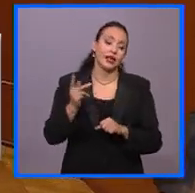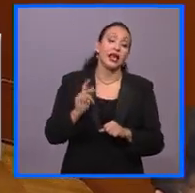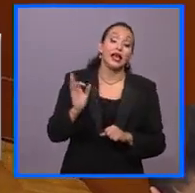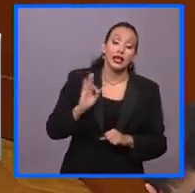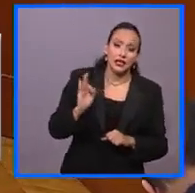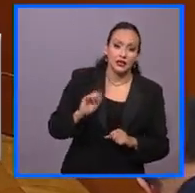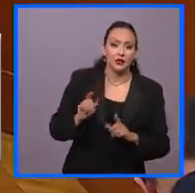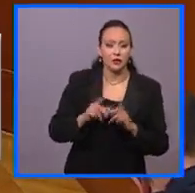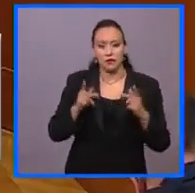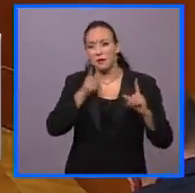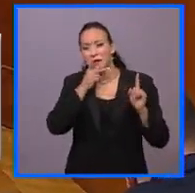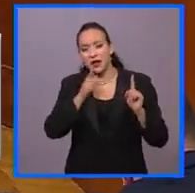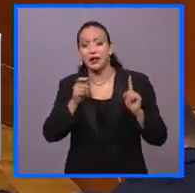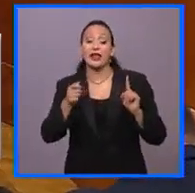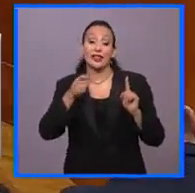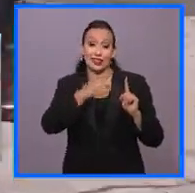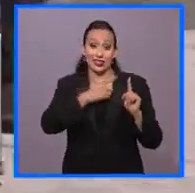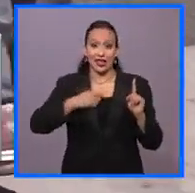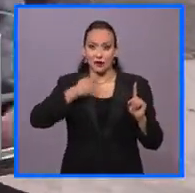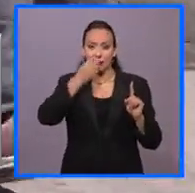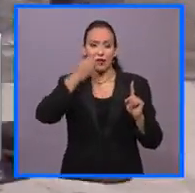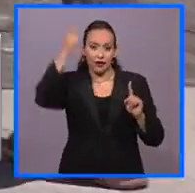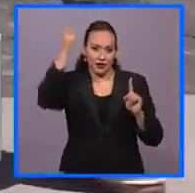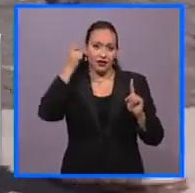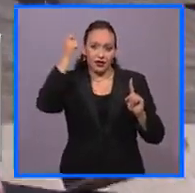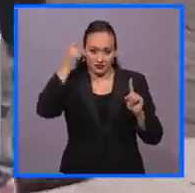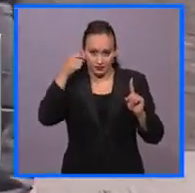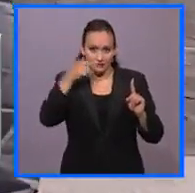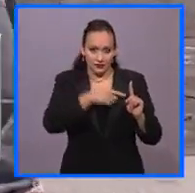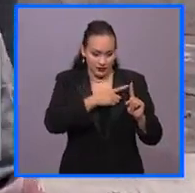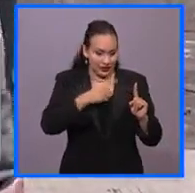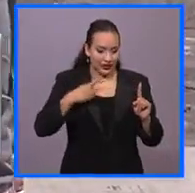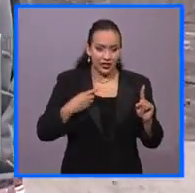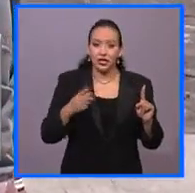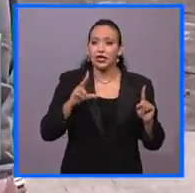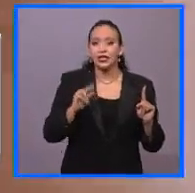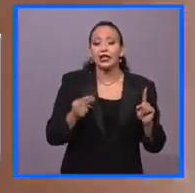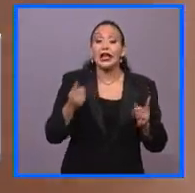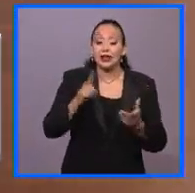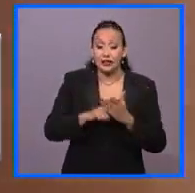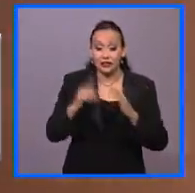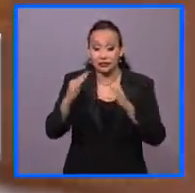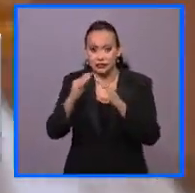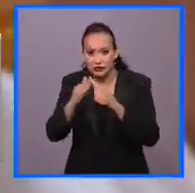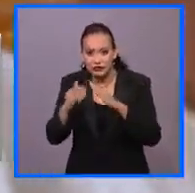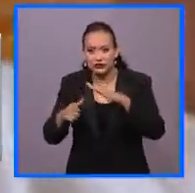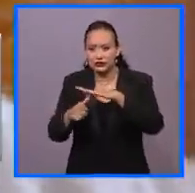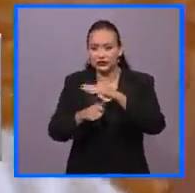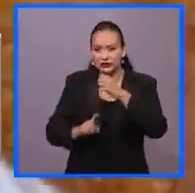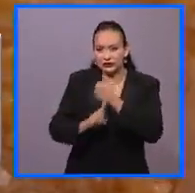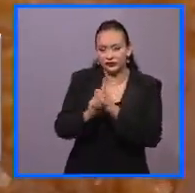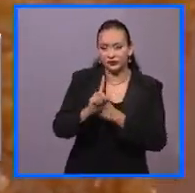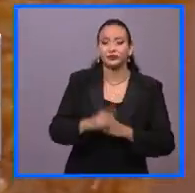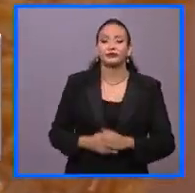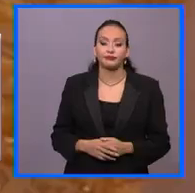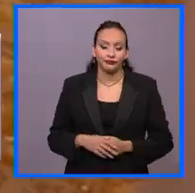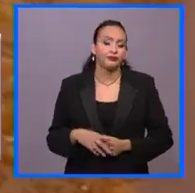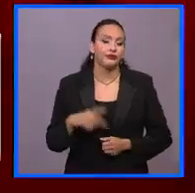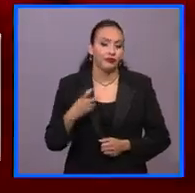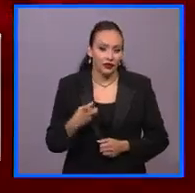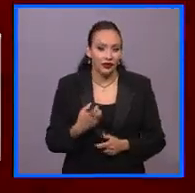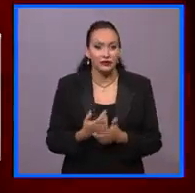deudor alimentario y padre del menor de edad que habita el inmueble en controversia. Esto con el fin de que se tome en cuenta el